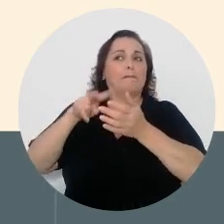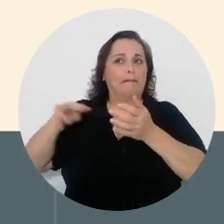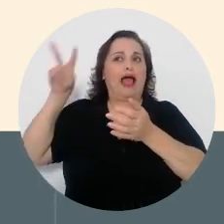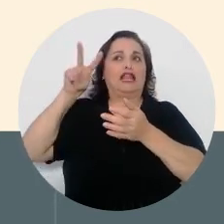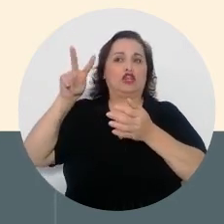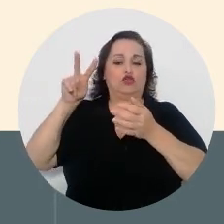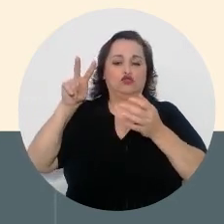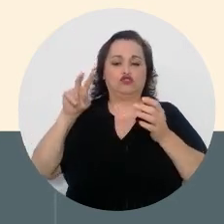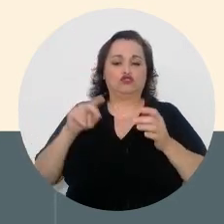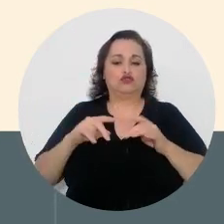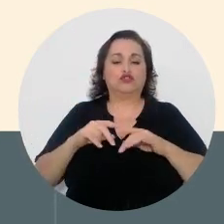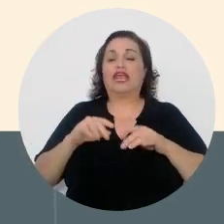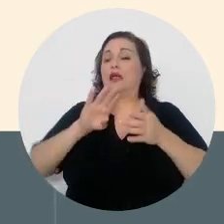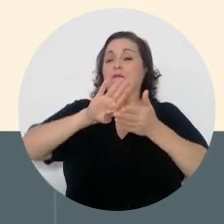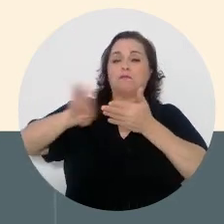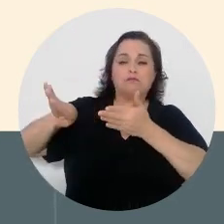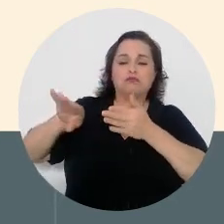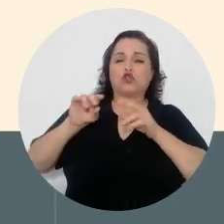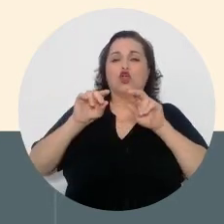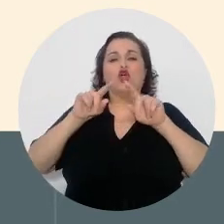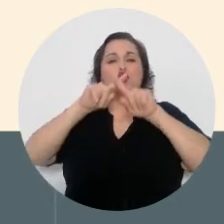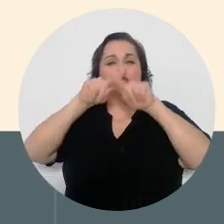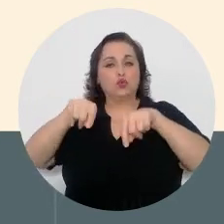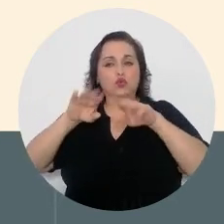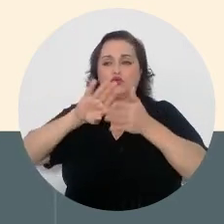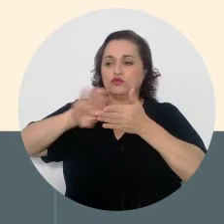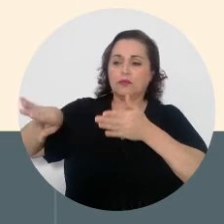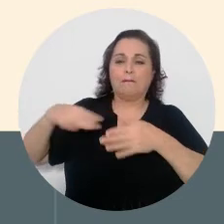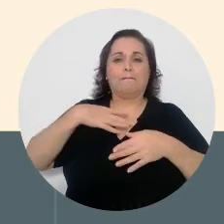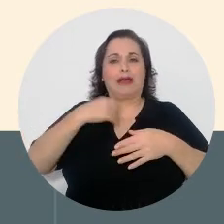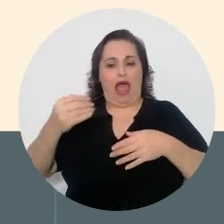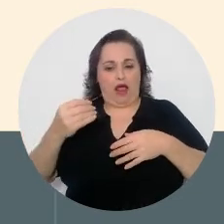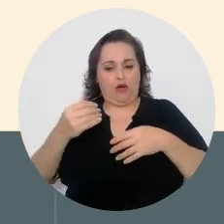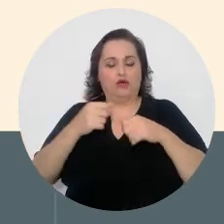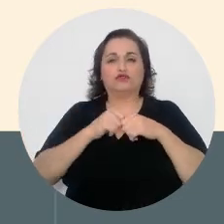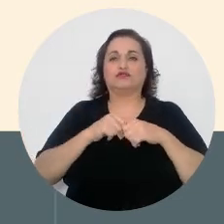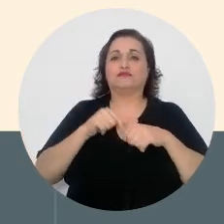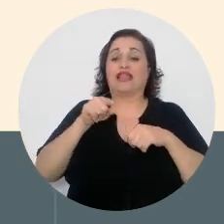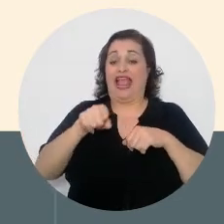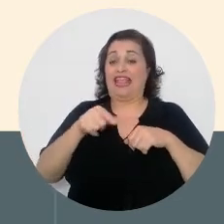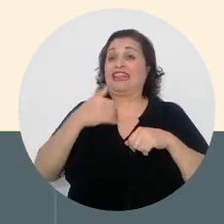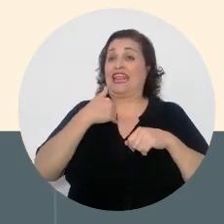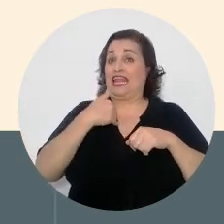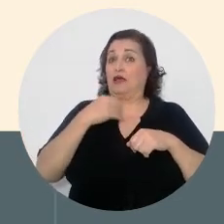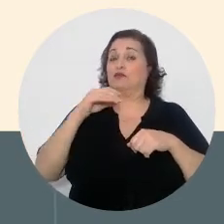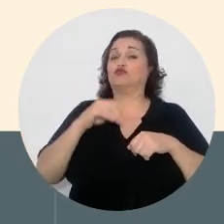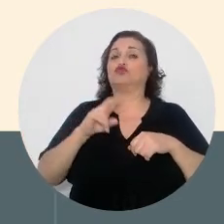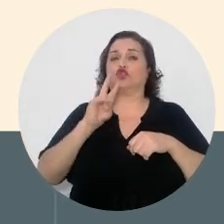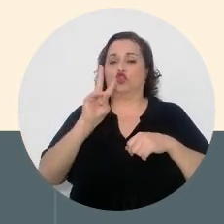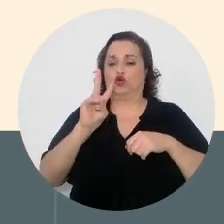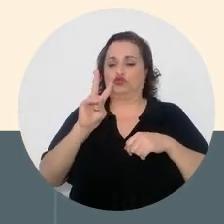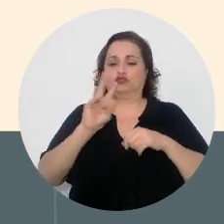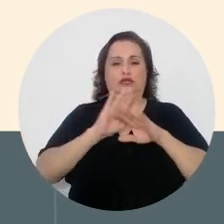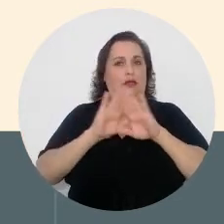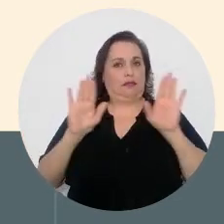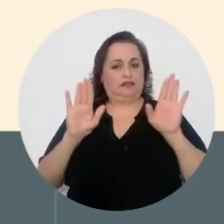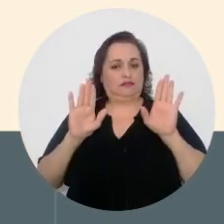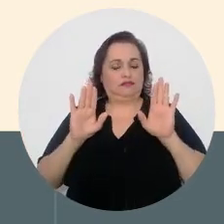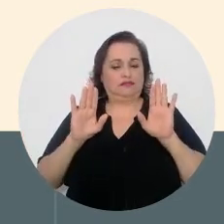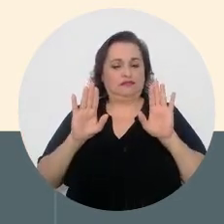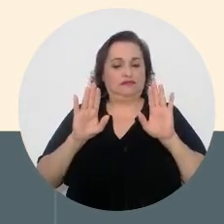válidos. Quitamos nulos y blancos, únicamente votos dados a los partidos políticos, y en este caso tenemos